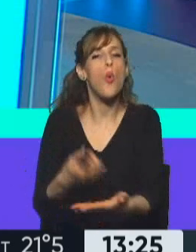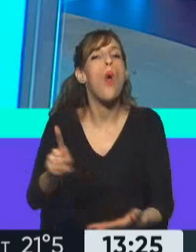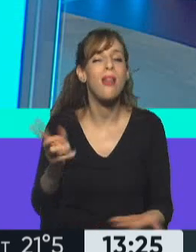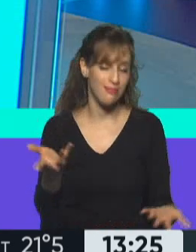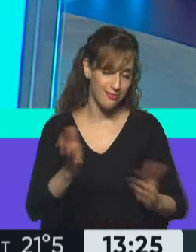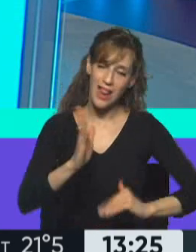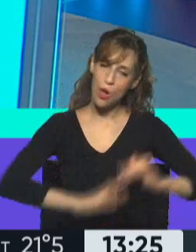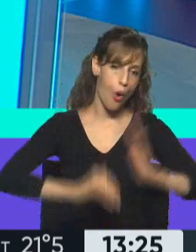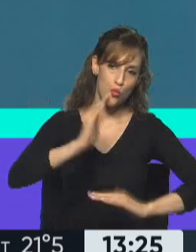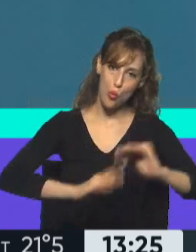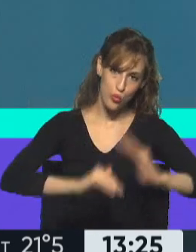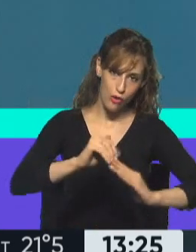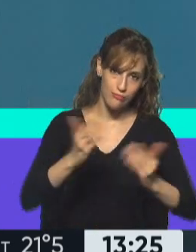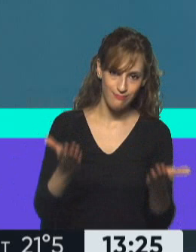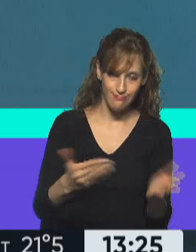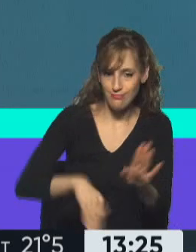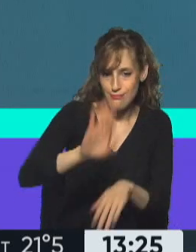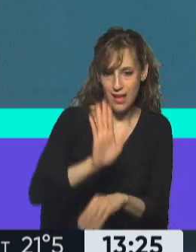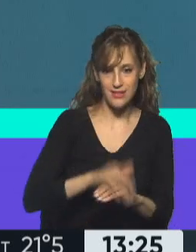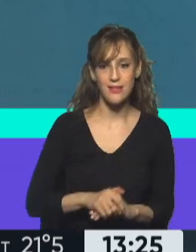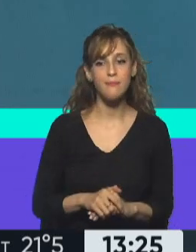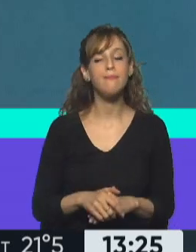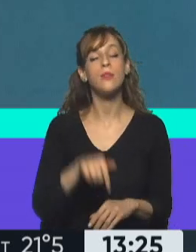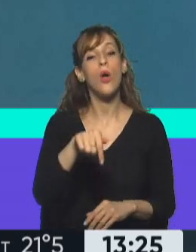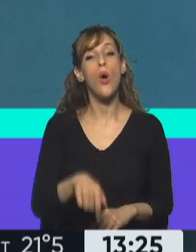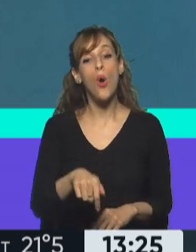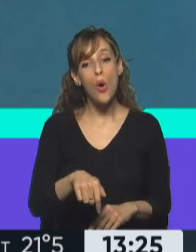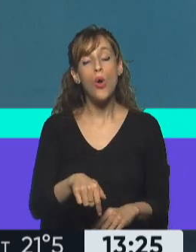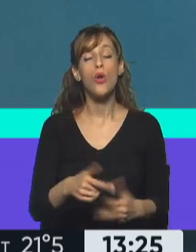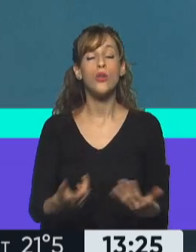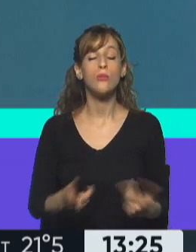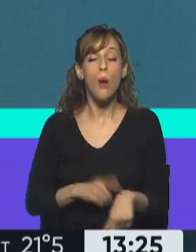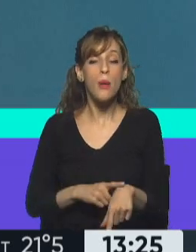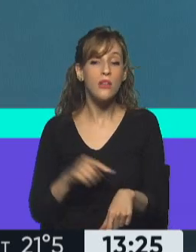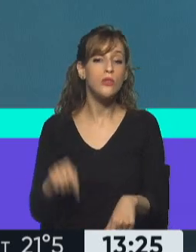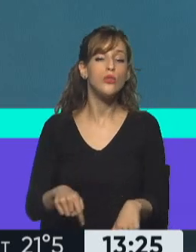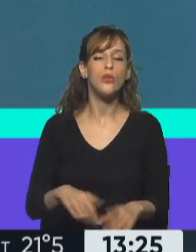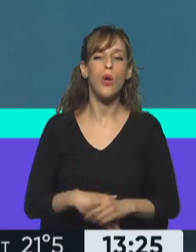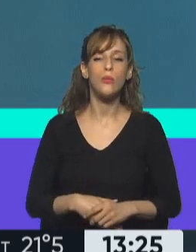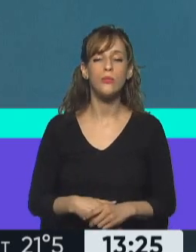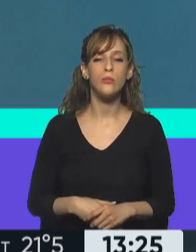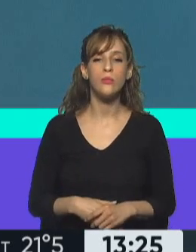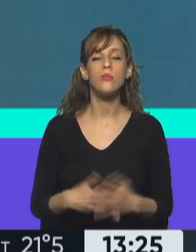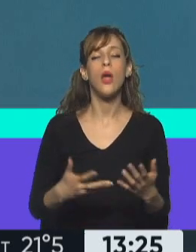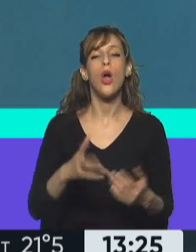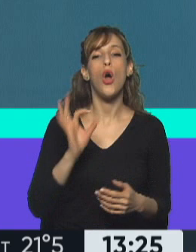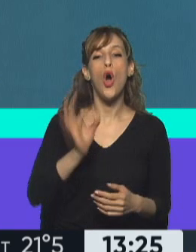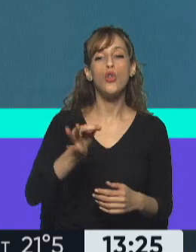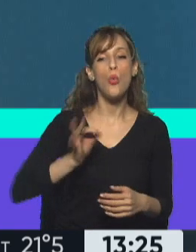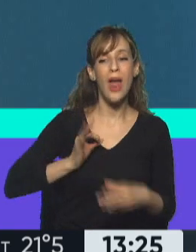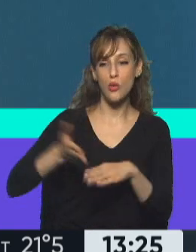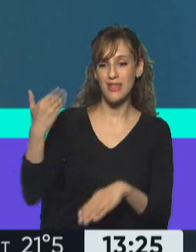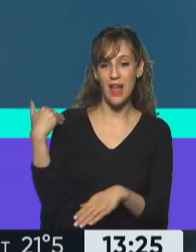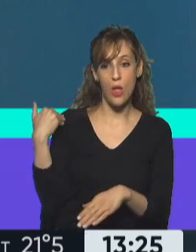que tenemos en la inversión privada. Y hoy estamos con, más allá de que no es el mejor o el más bajo históricamente, porque fue en octubre del año pasado el precio